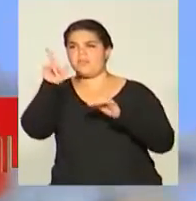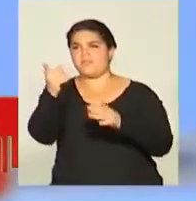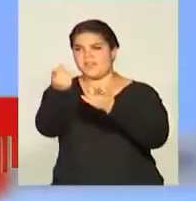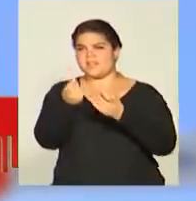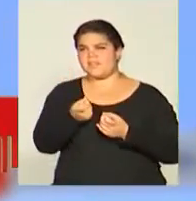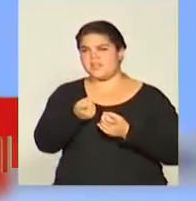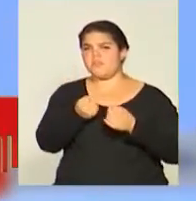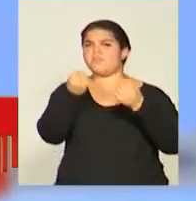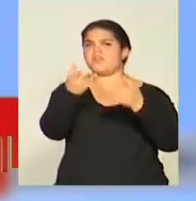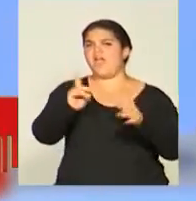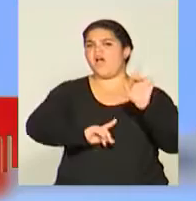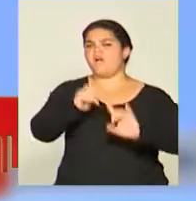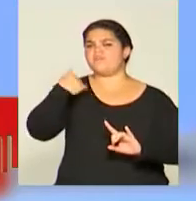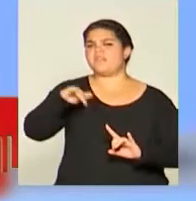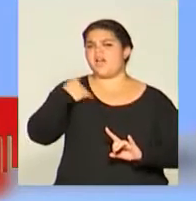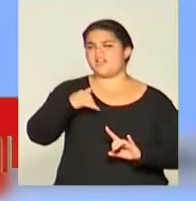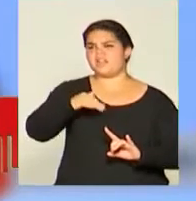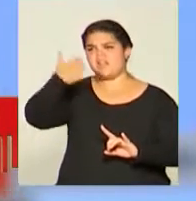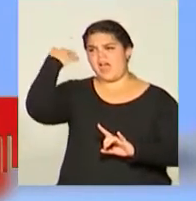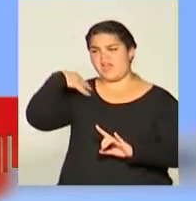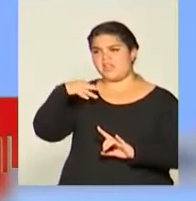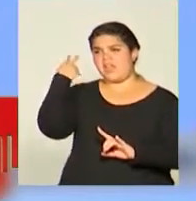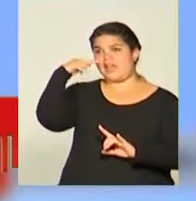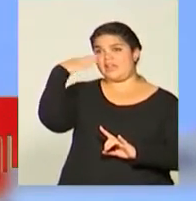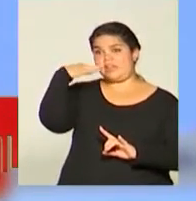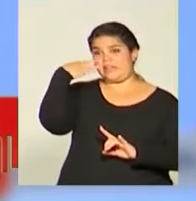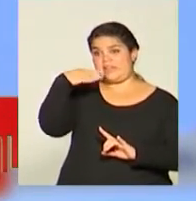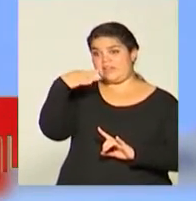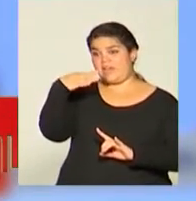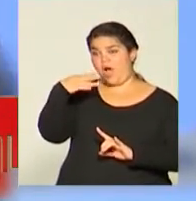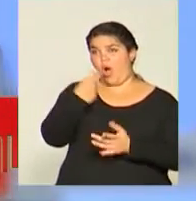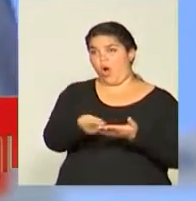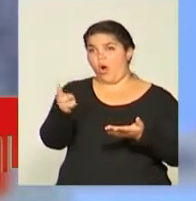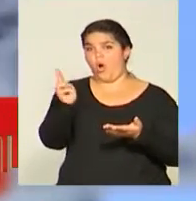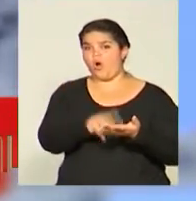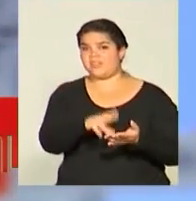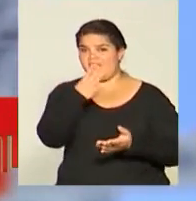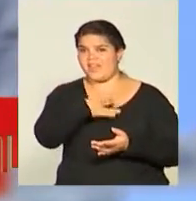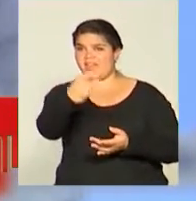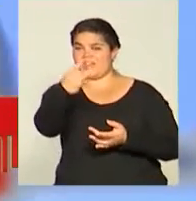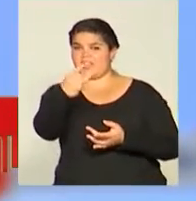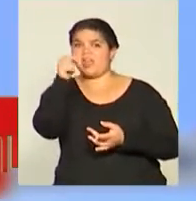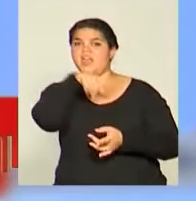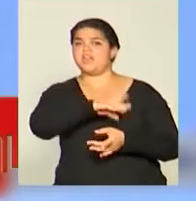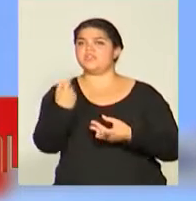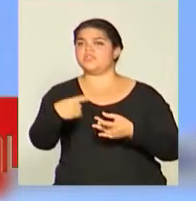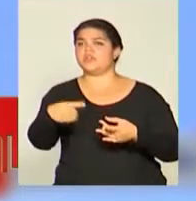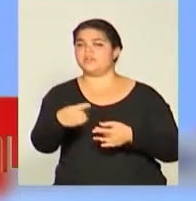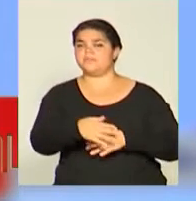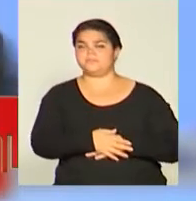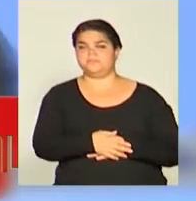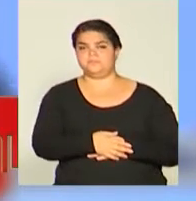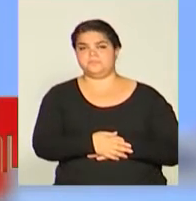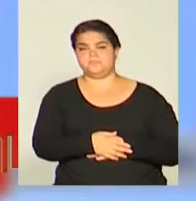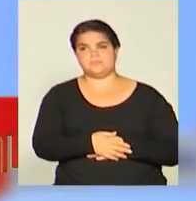Argentina se había ido mucho en el segundo mandato de Cristina, se había ido demasiado al polo contrario,